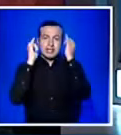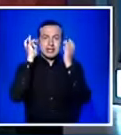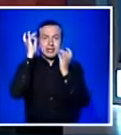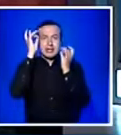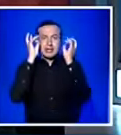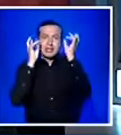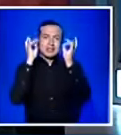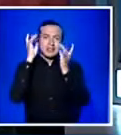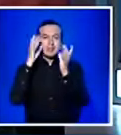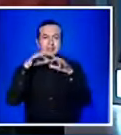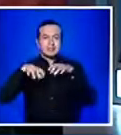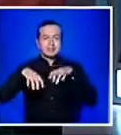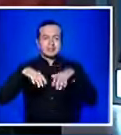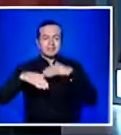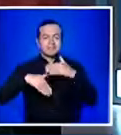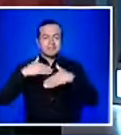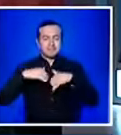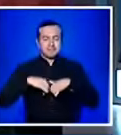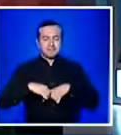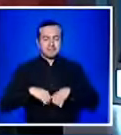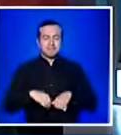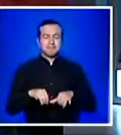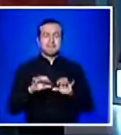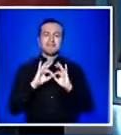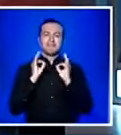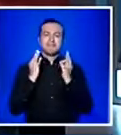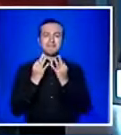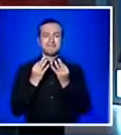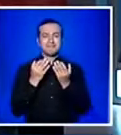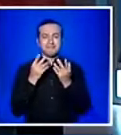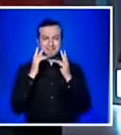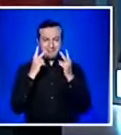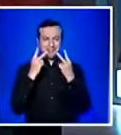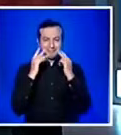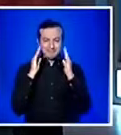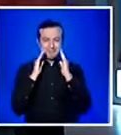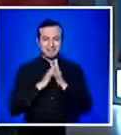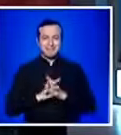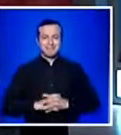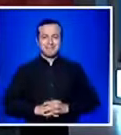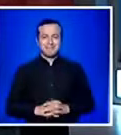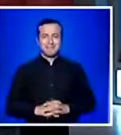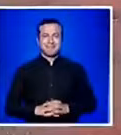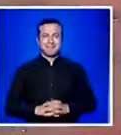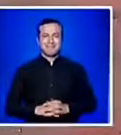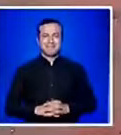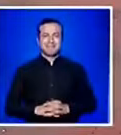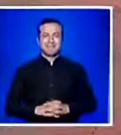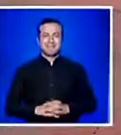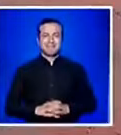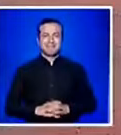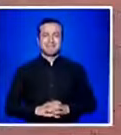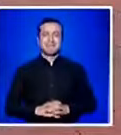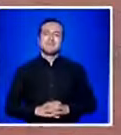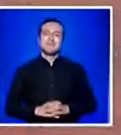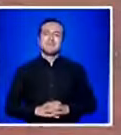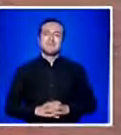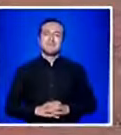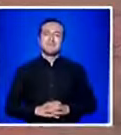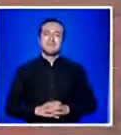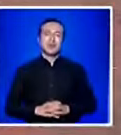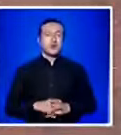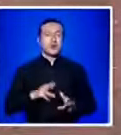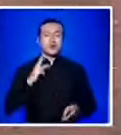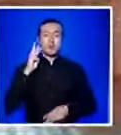buscar estas actividades incluso para unir más a las familias. Veamos el siguiente informe. En un mundo dependiente